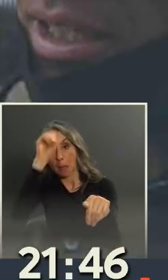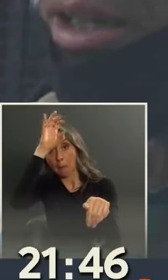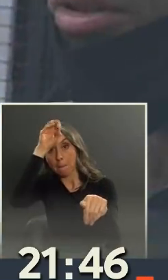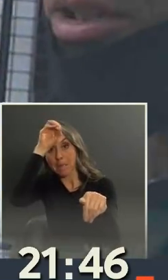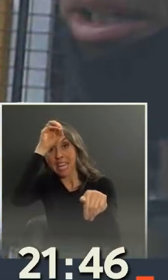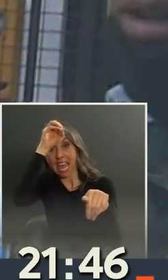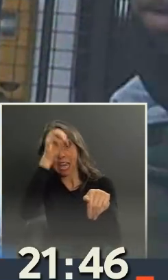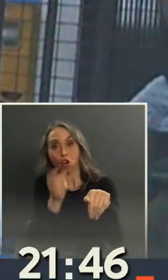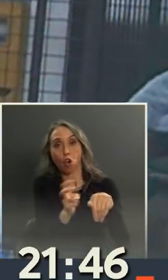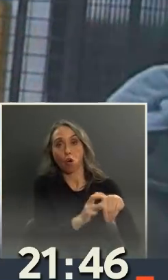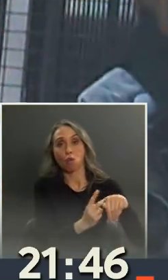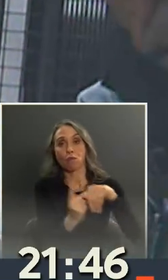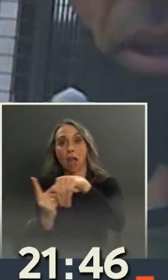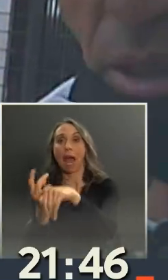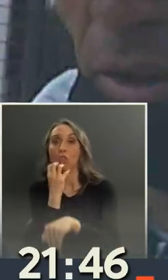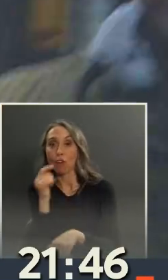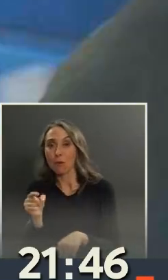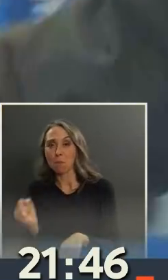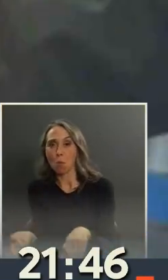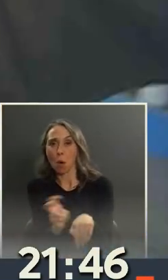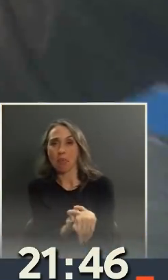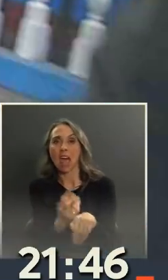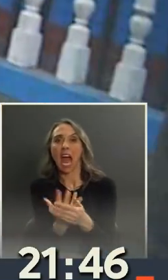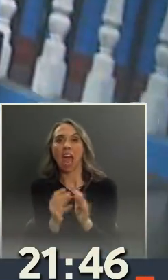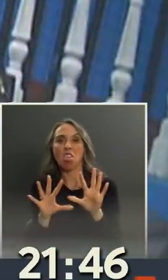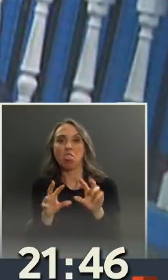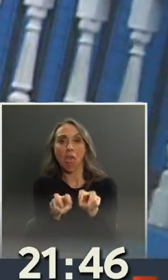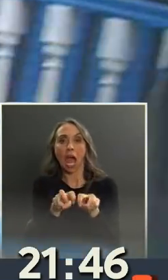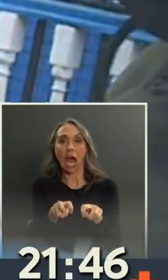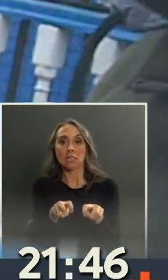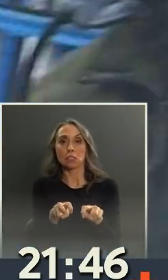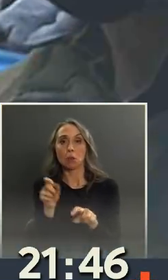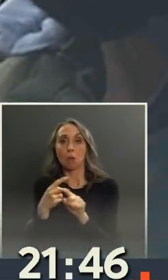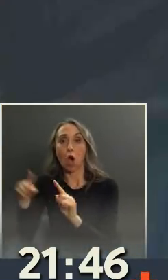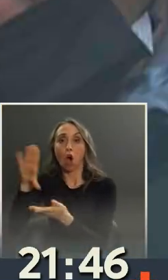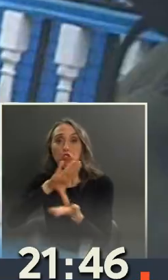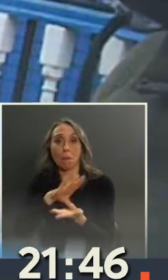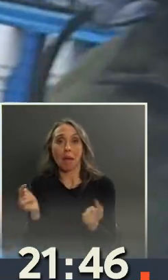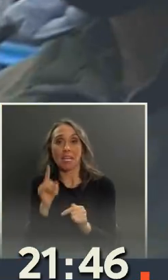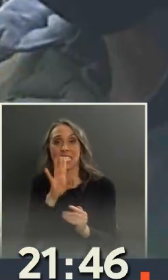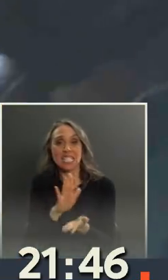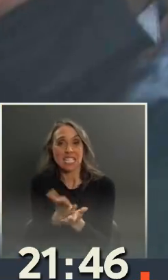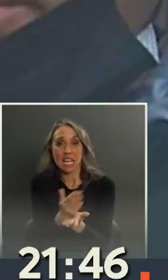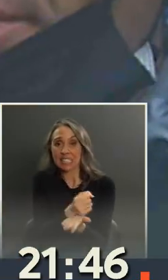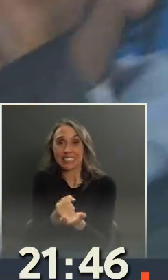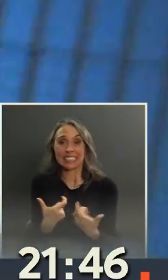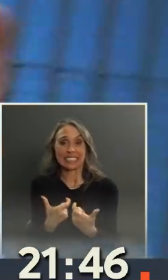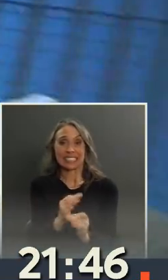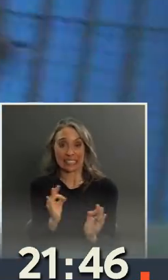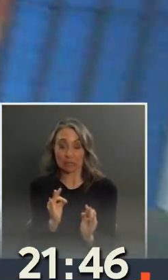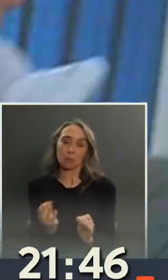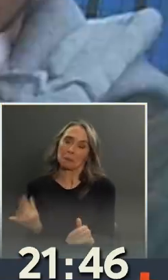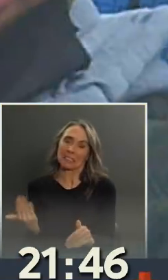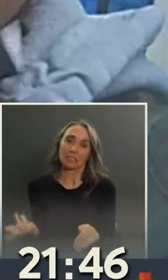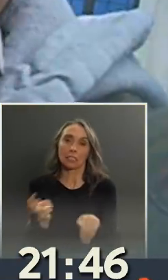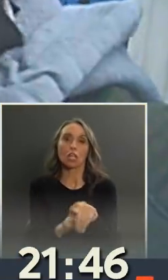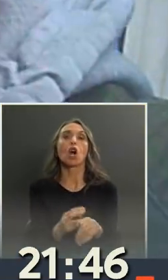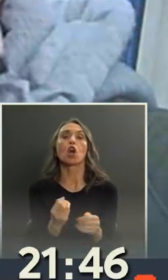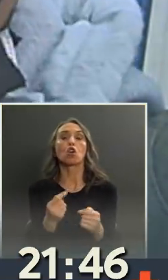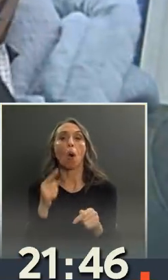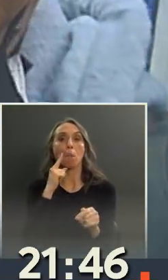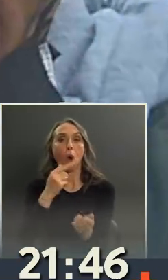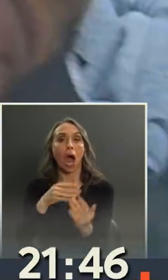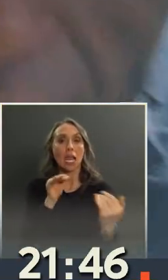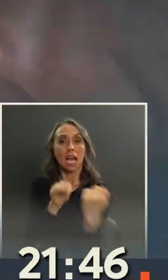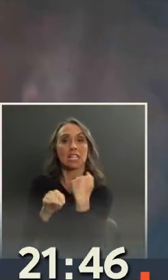Antofagasta. Asegura tener 10 cupos para extranjeros indocumentados. Ya, y el control del Loa, ¿cómo lo podemos pasar?